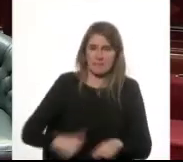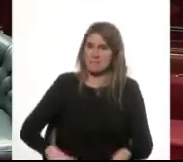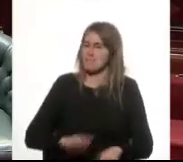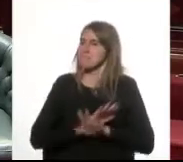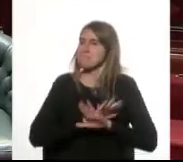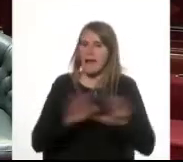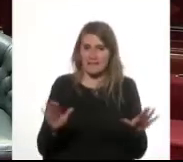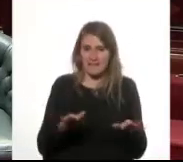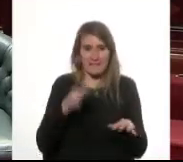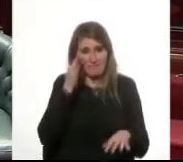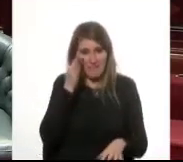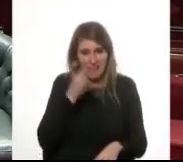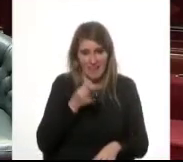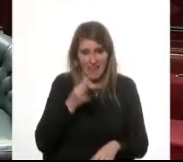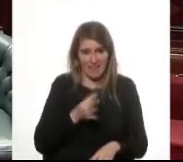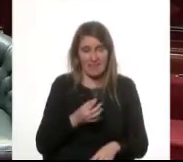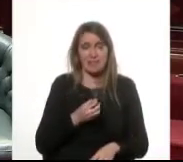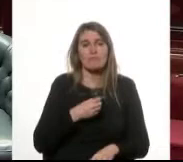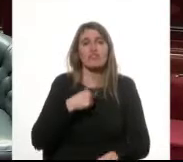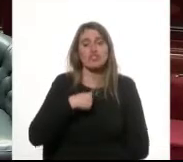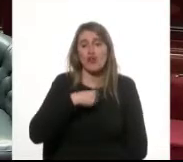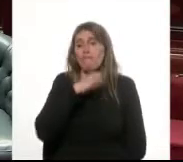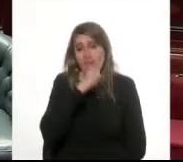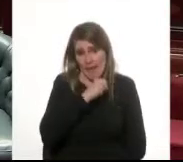Y no lo voy a hacer solo porque estoy viejo.